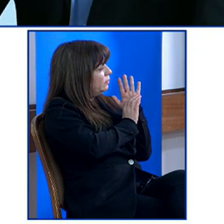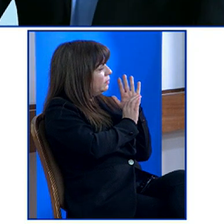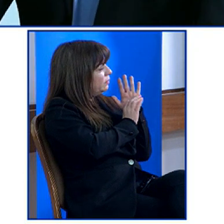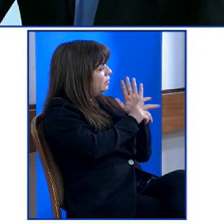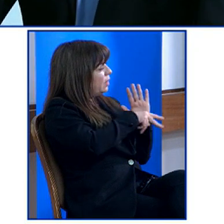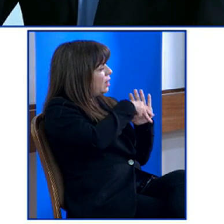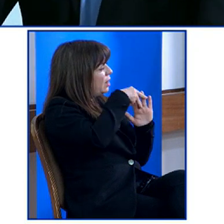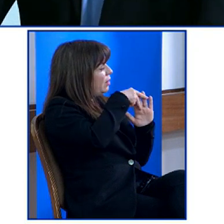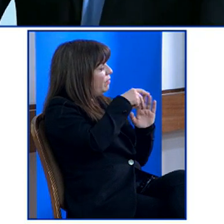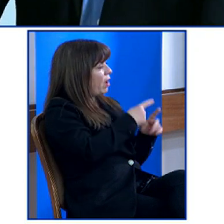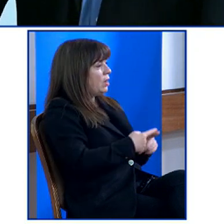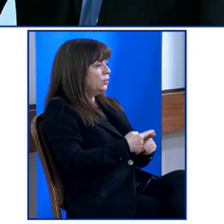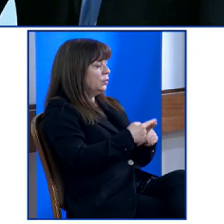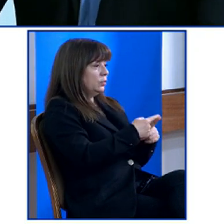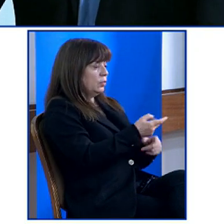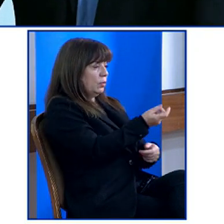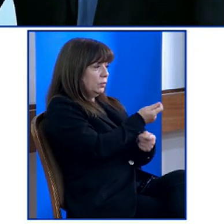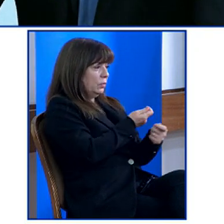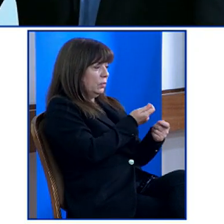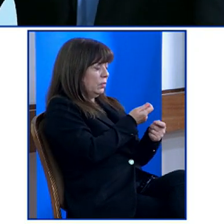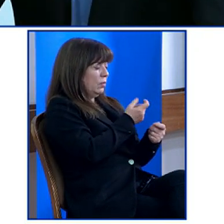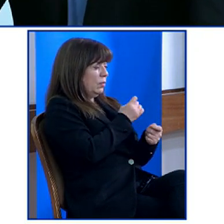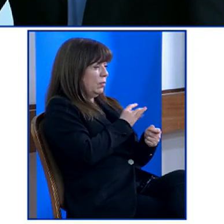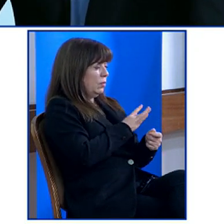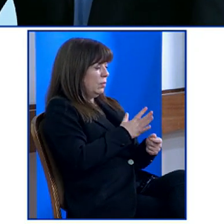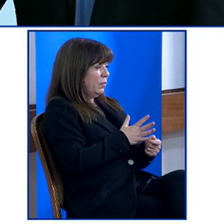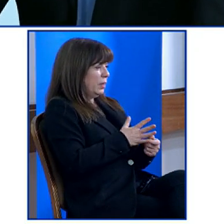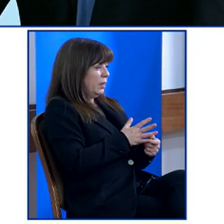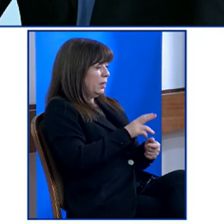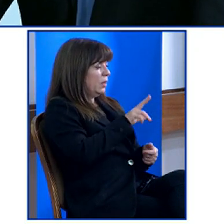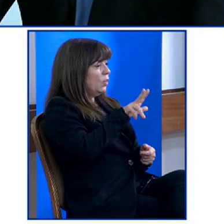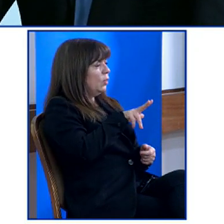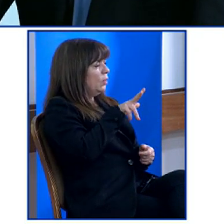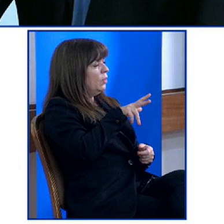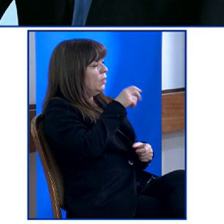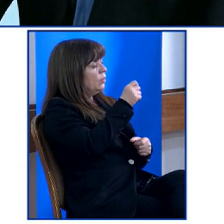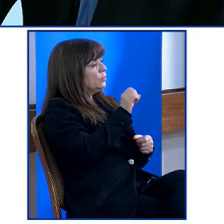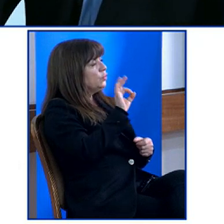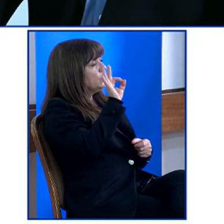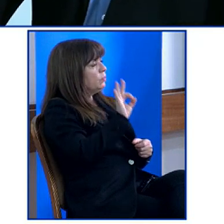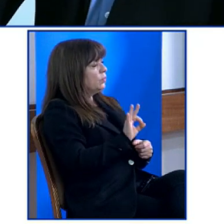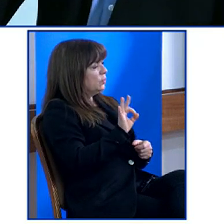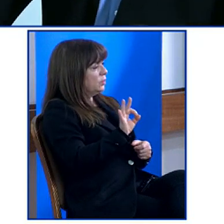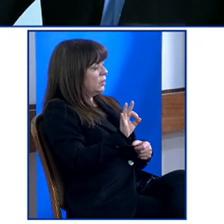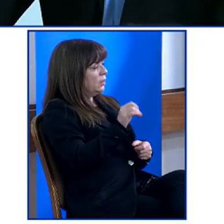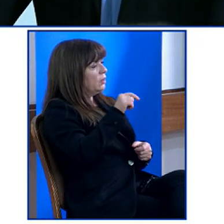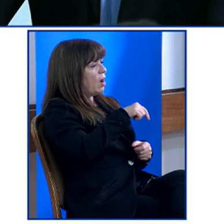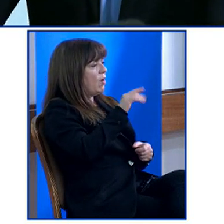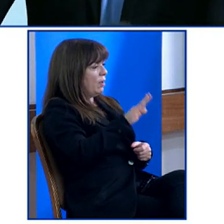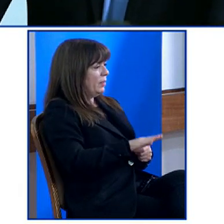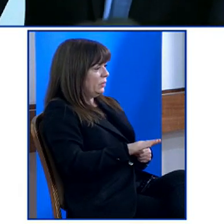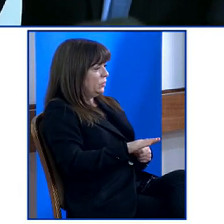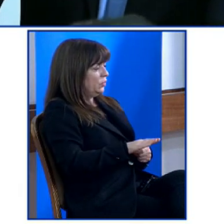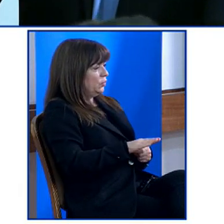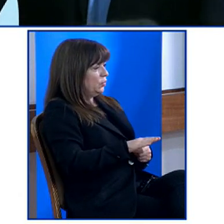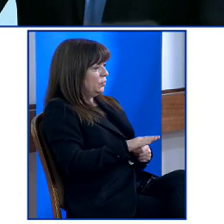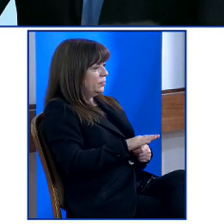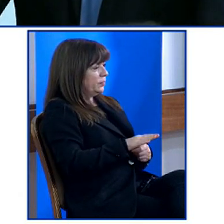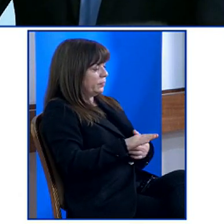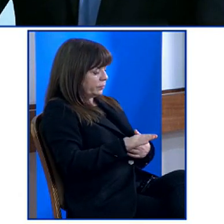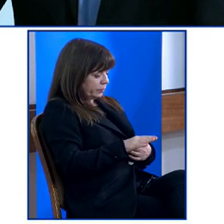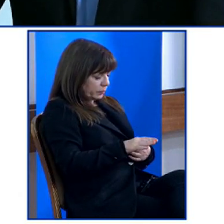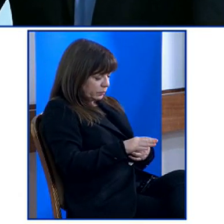nivel socioeconómico en Chile, como les decía, el 18% aproximadamente, bueno, y ahora menos, está